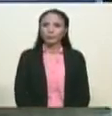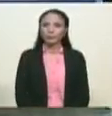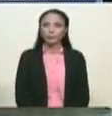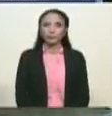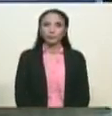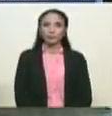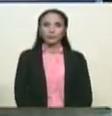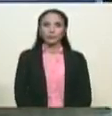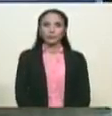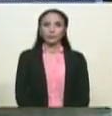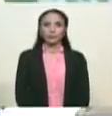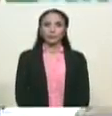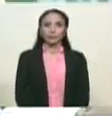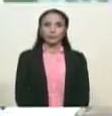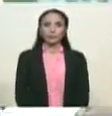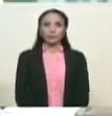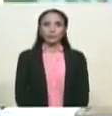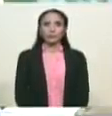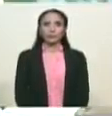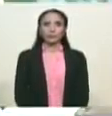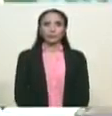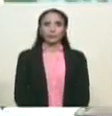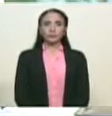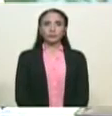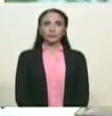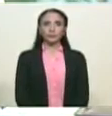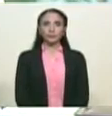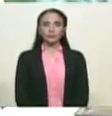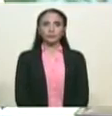de batalla que le toque. Echarlo a andar.